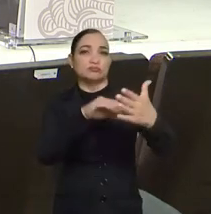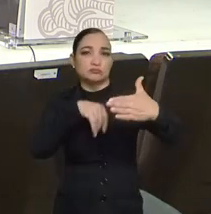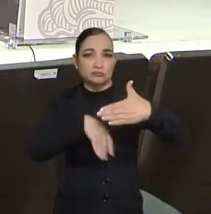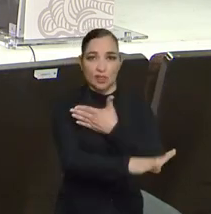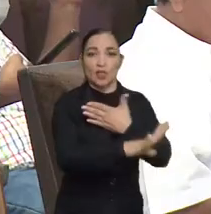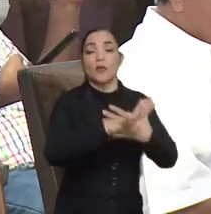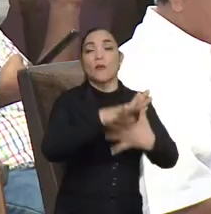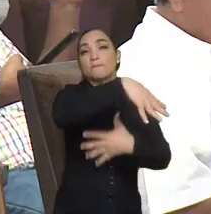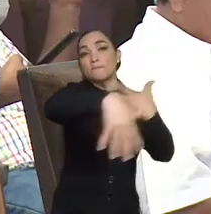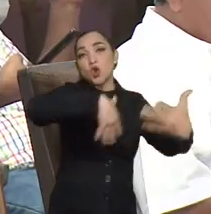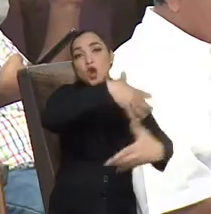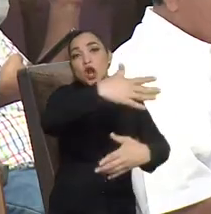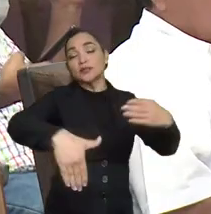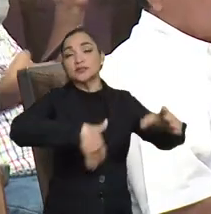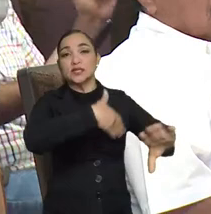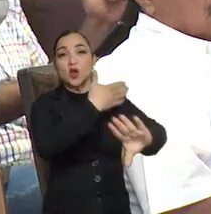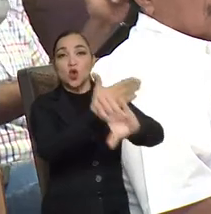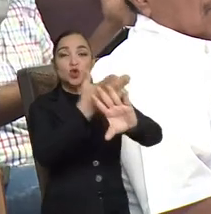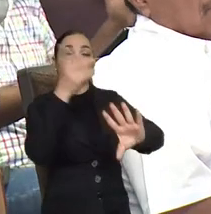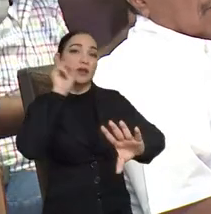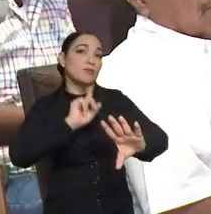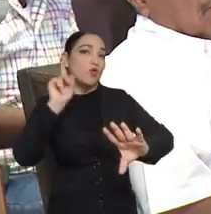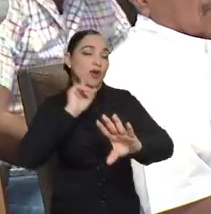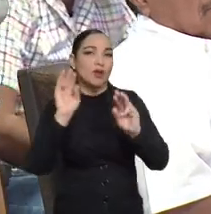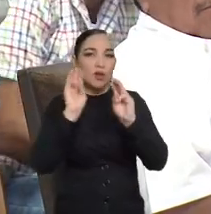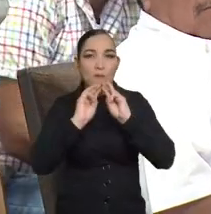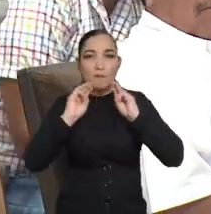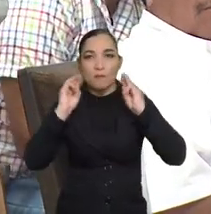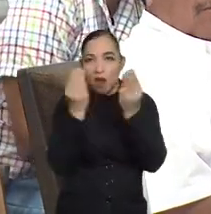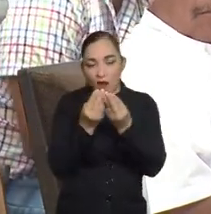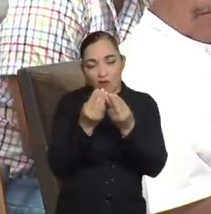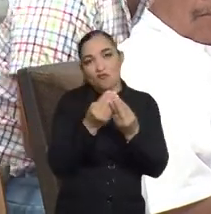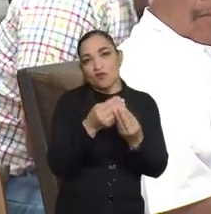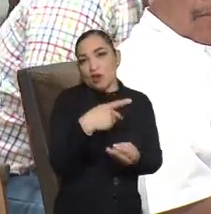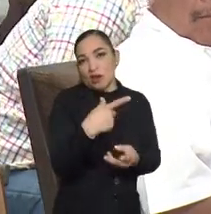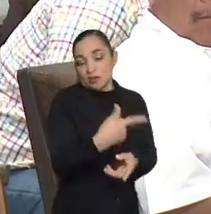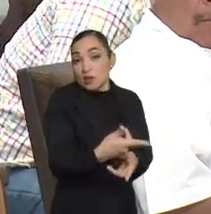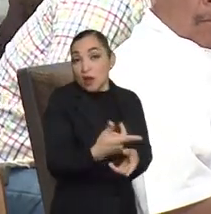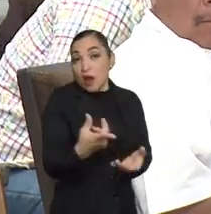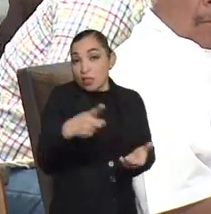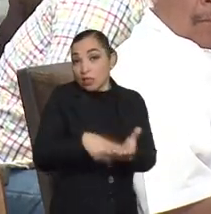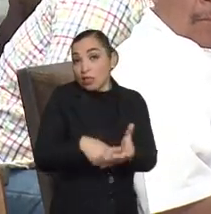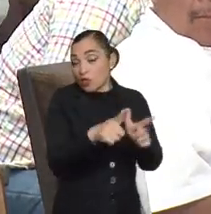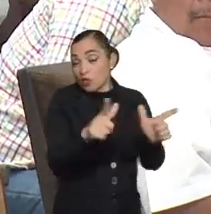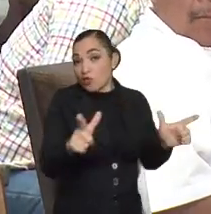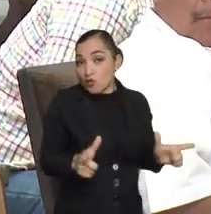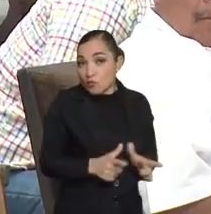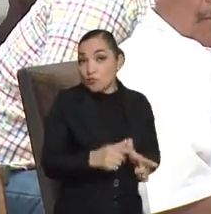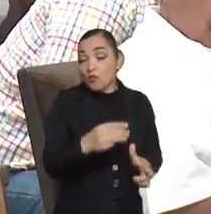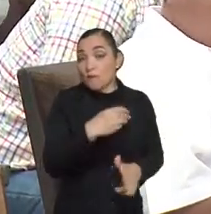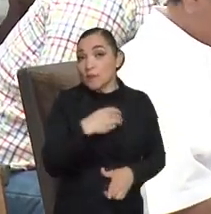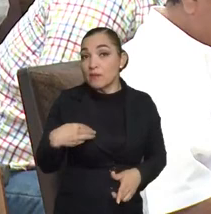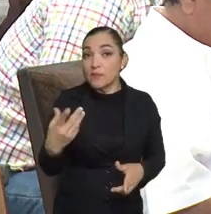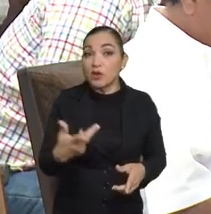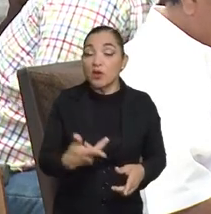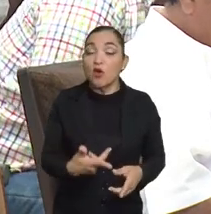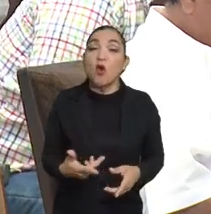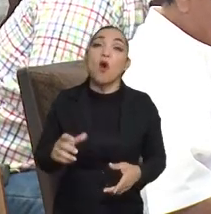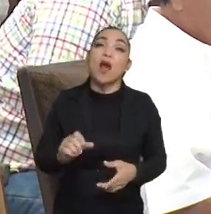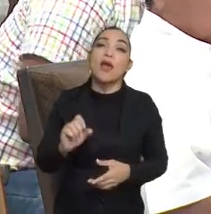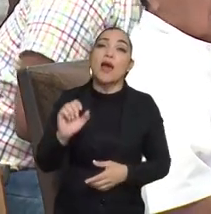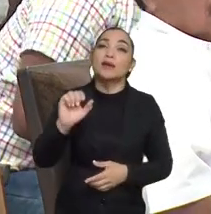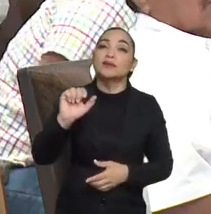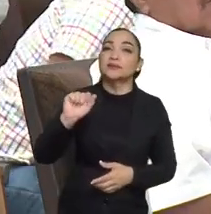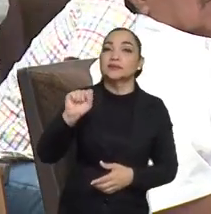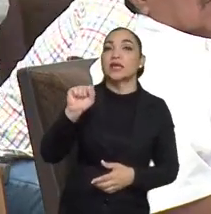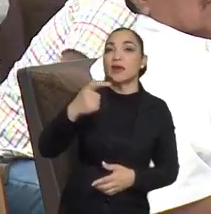forma parte del narcotráfico? Y nada más para precisar, la visita del director de Segalmex, ¿sería también en Los Mochis como en la ocasión